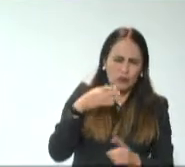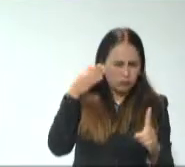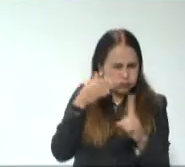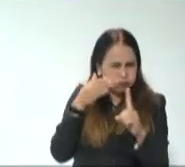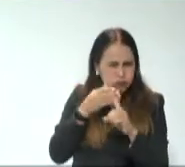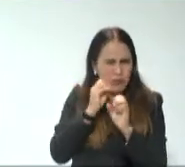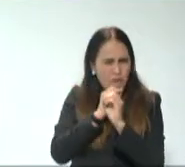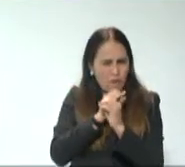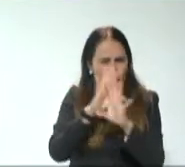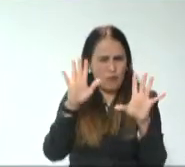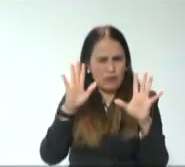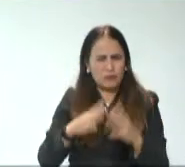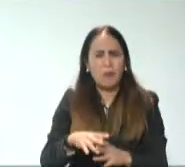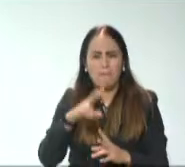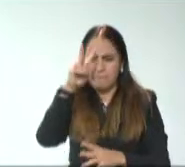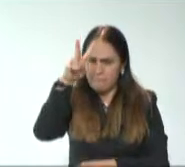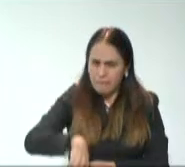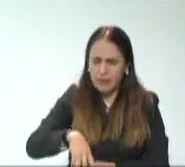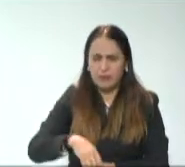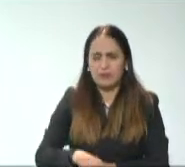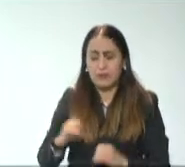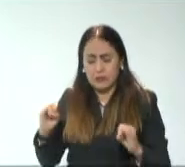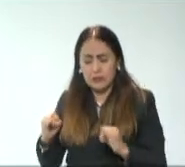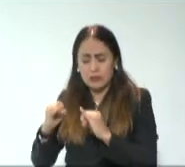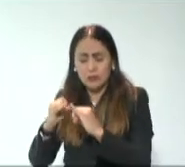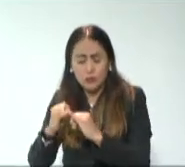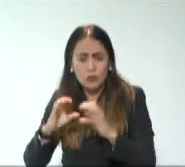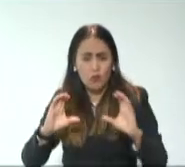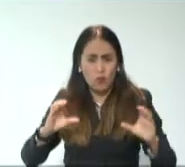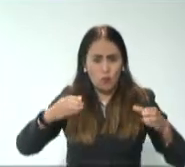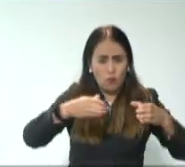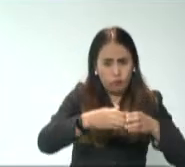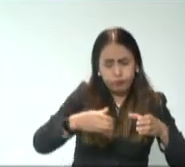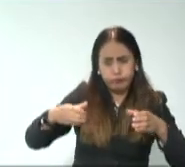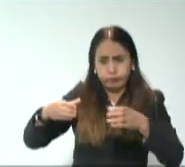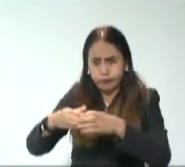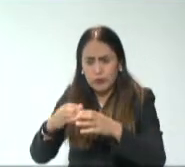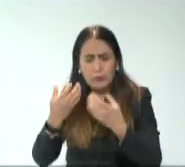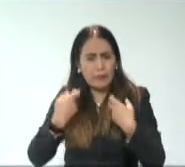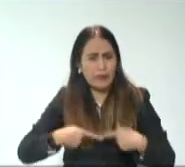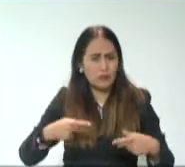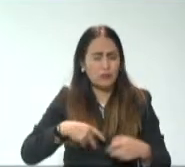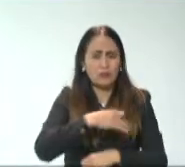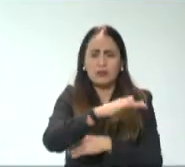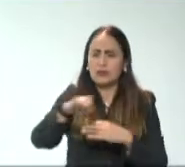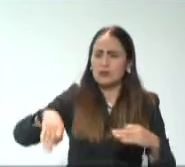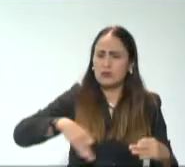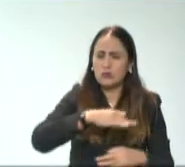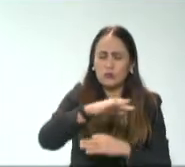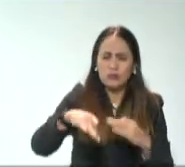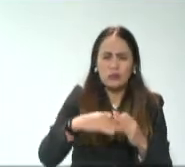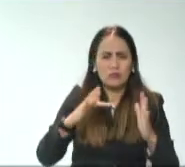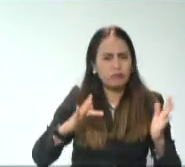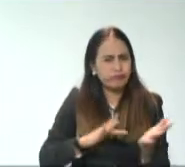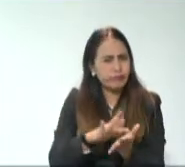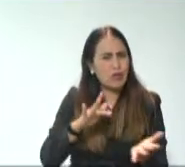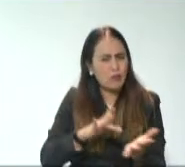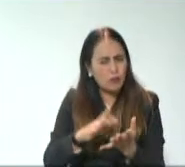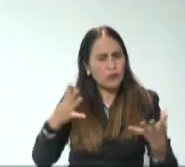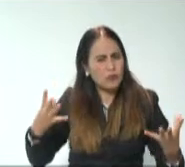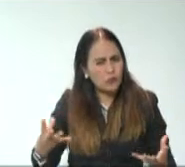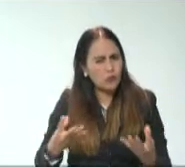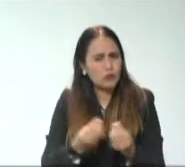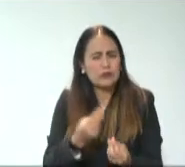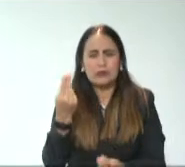reto tanto instituciones públicas organismos garantes y sociedad en colaboración tenemos que seguir